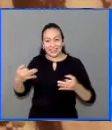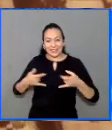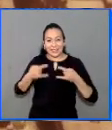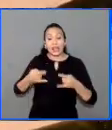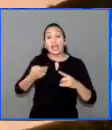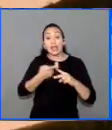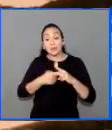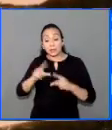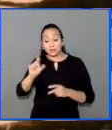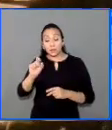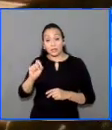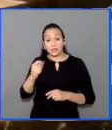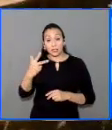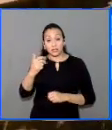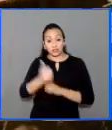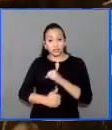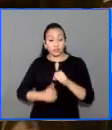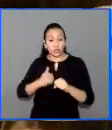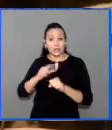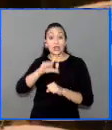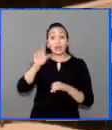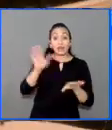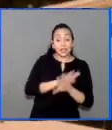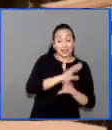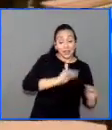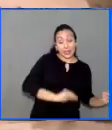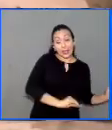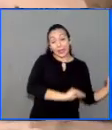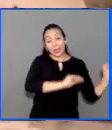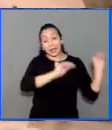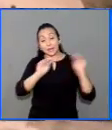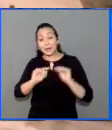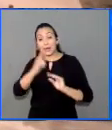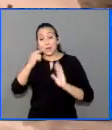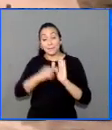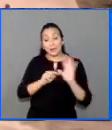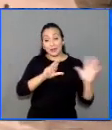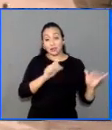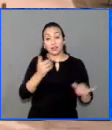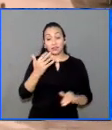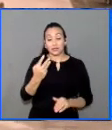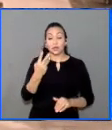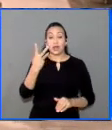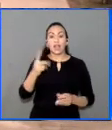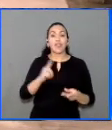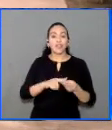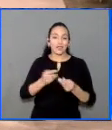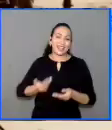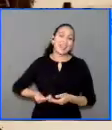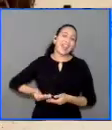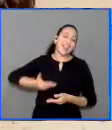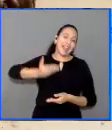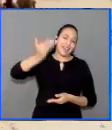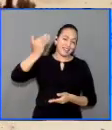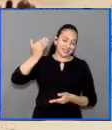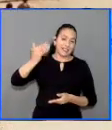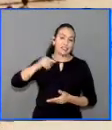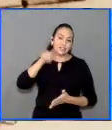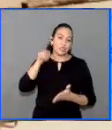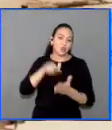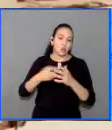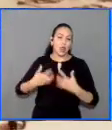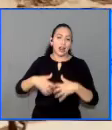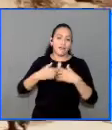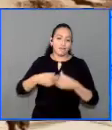años para trasladarse en 1853 a la antigua Casa de Moneda. En esa tarde o en esa sede solo